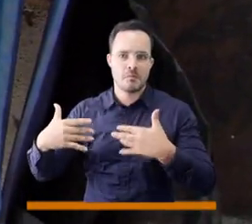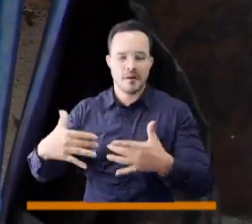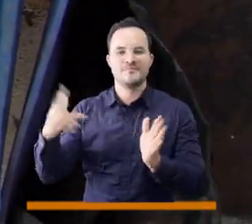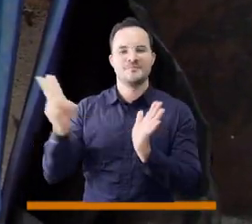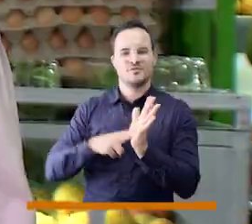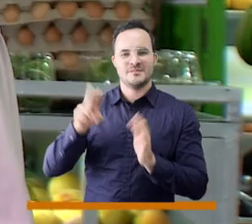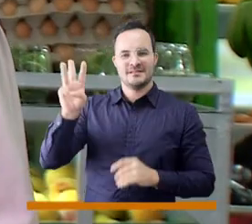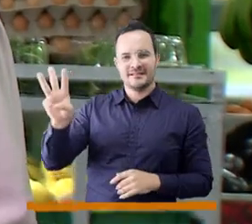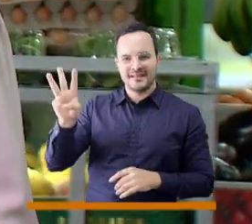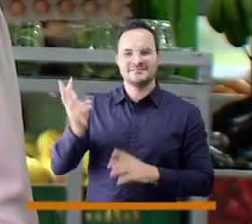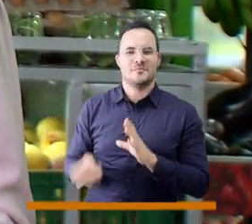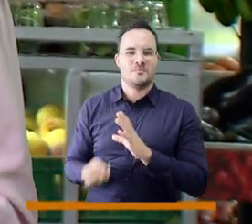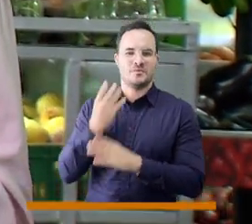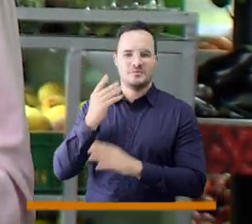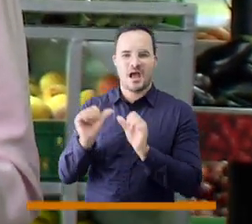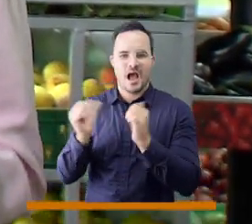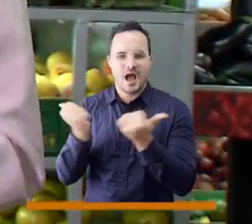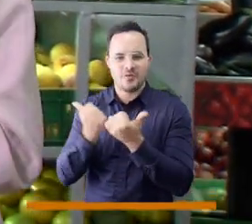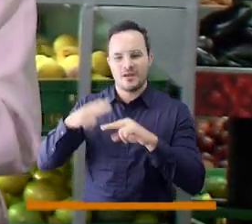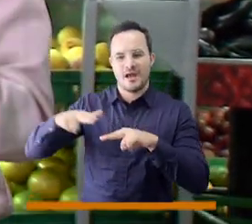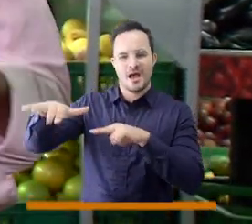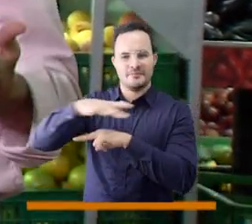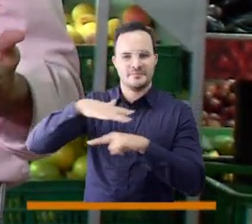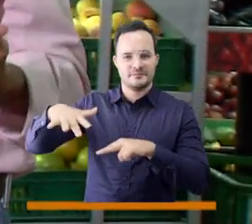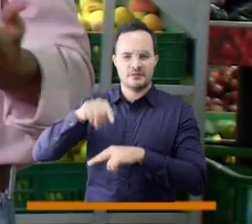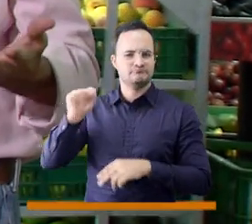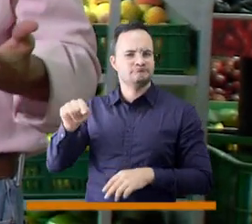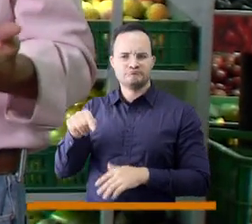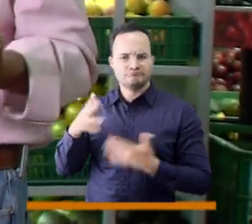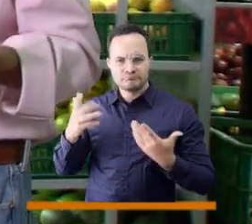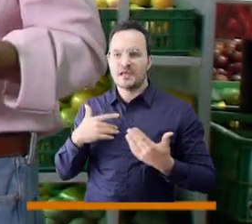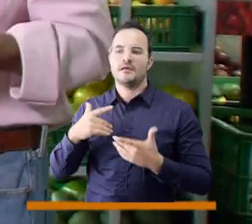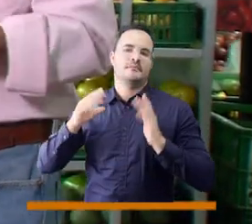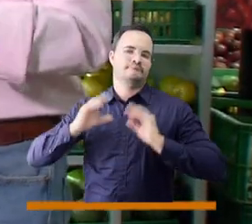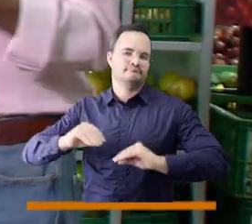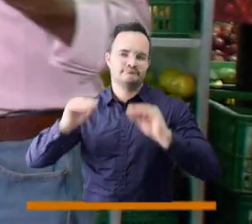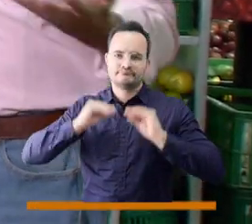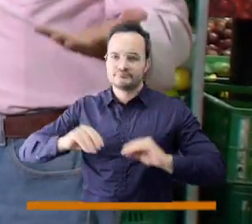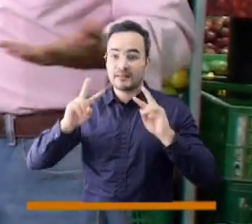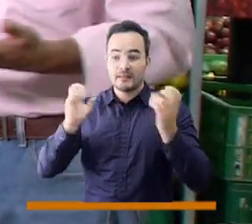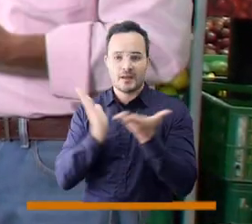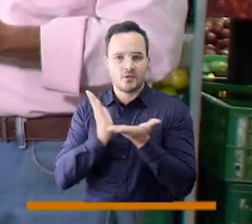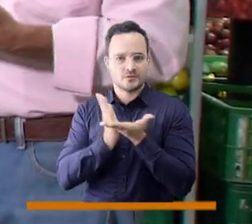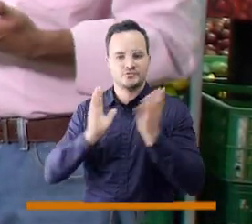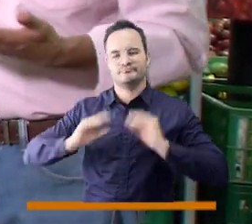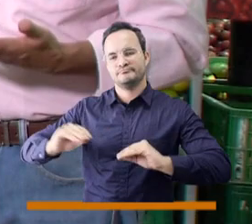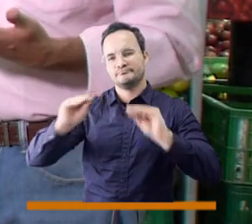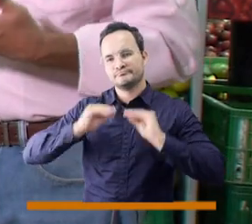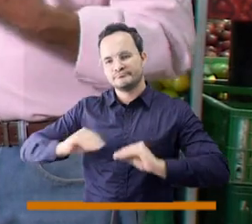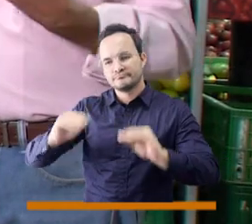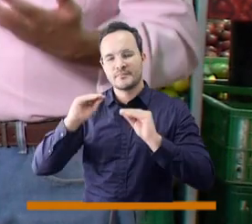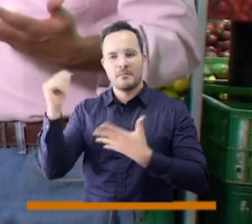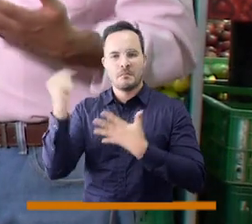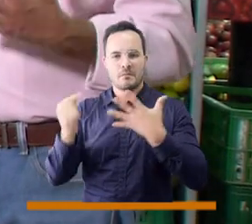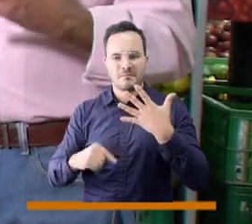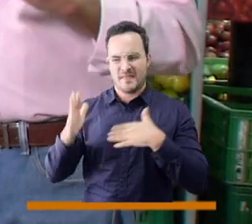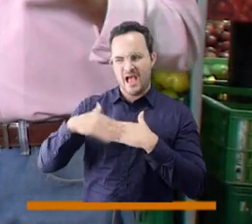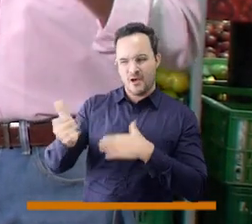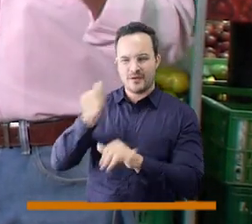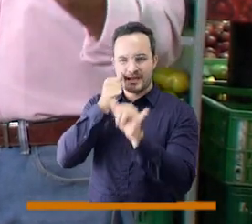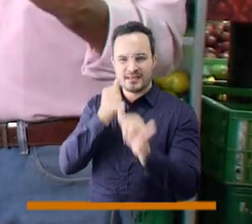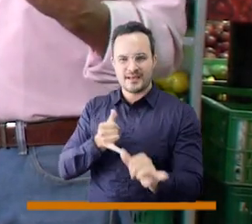ambiental, que es un espacio donde se congregan muchas de las actividades educativas y parte de lo que van a conocer enseguida con el ingeniero Juan